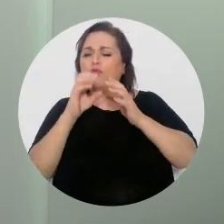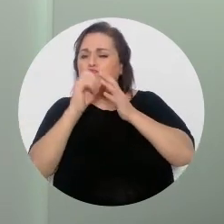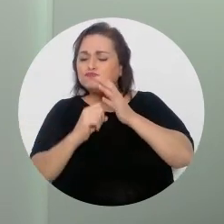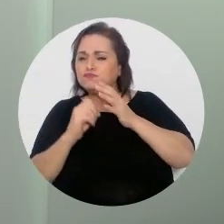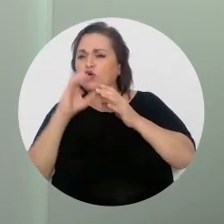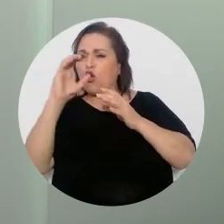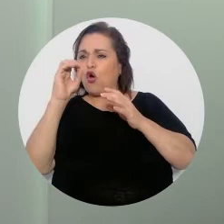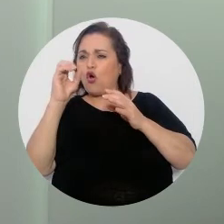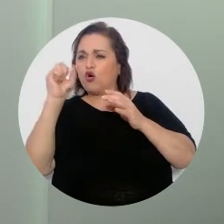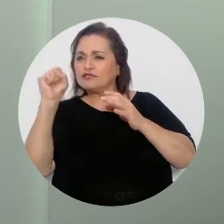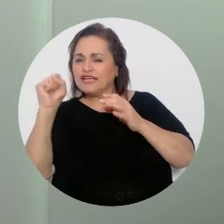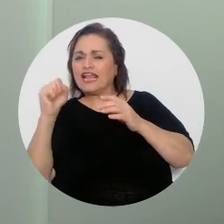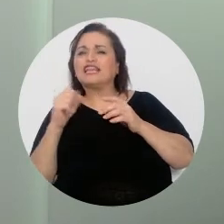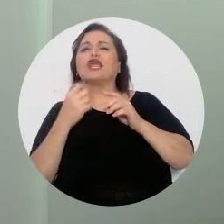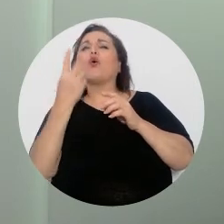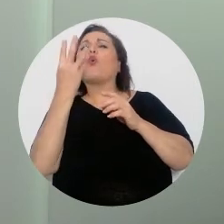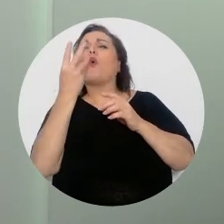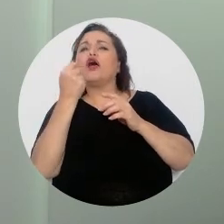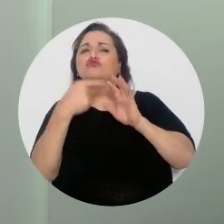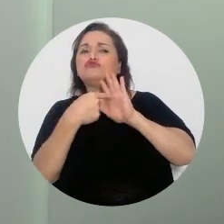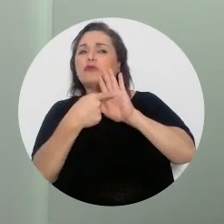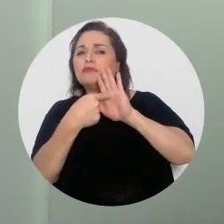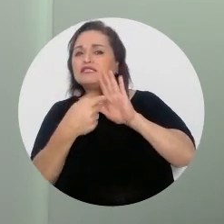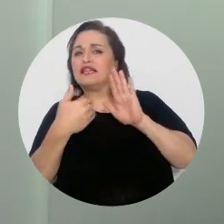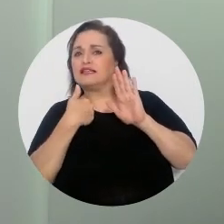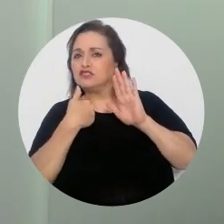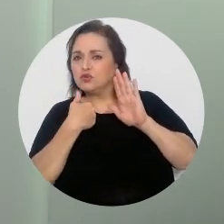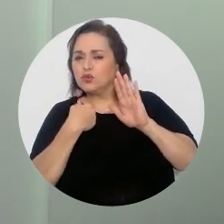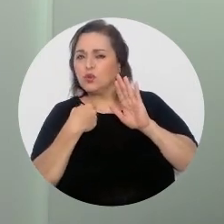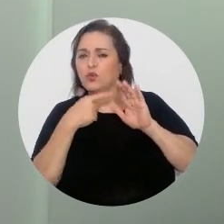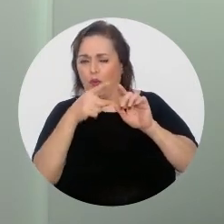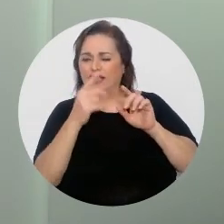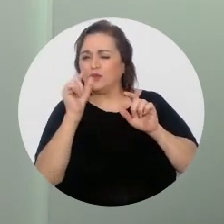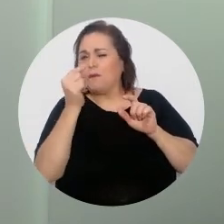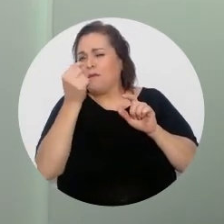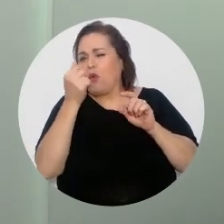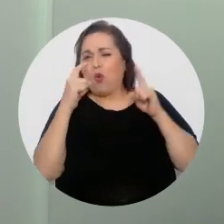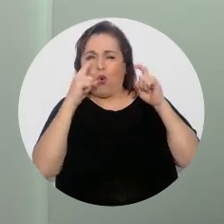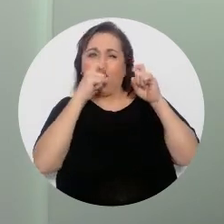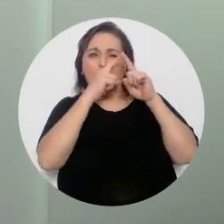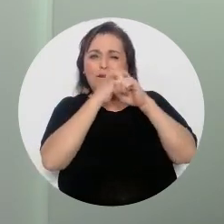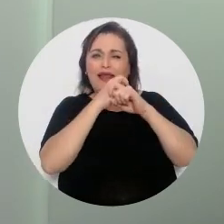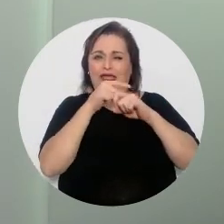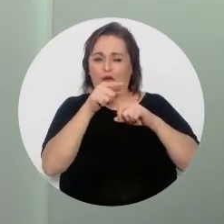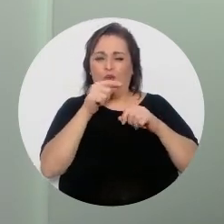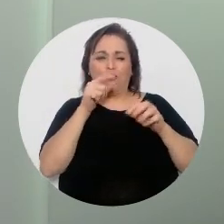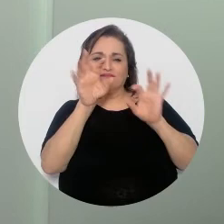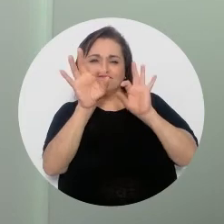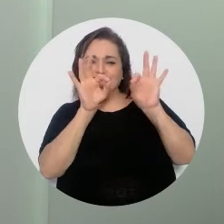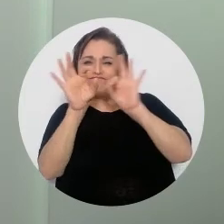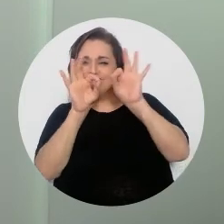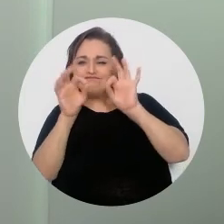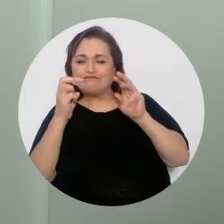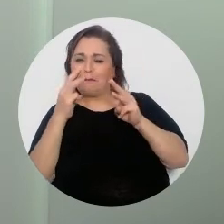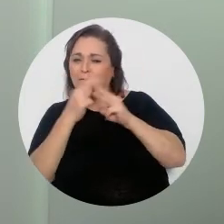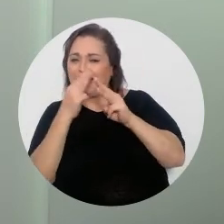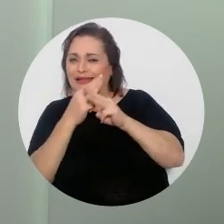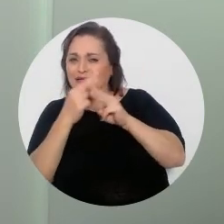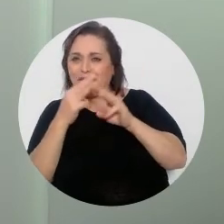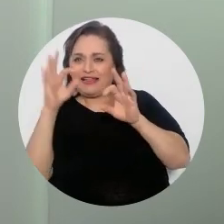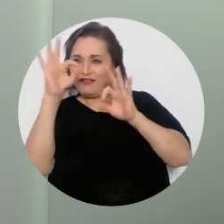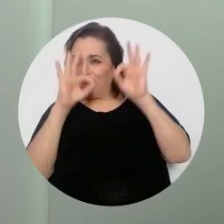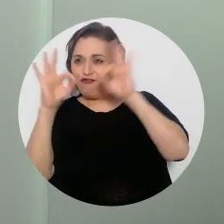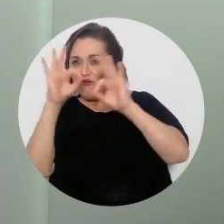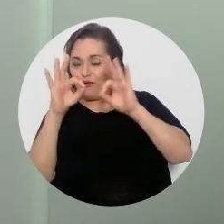se sacaron los cocientes, cuántos representantes obtuvo, y ahí, porque es un poquito complejo, sobre todo la determinación